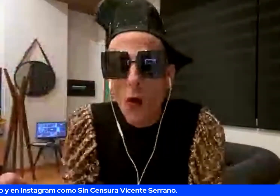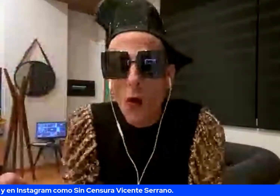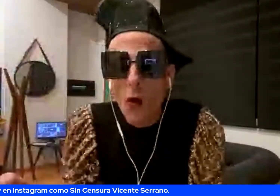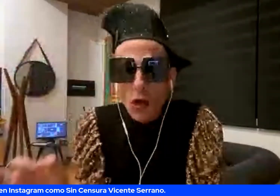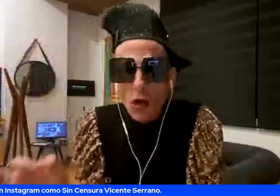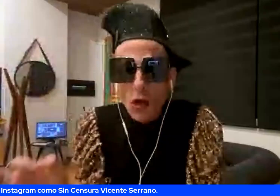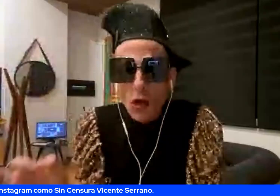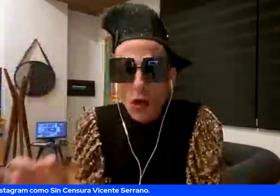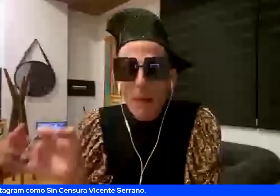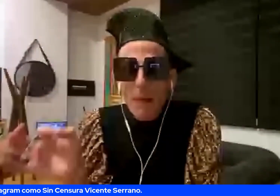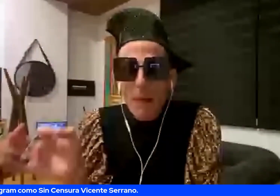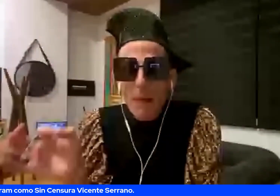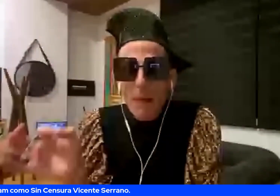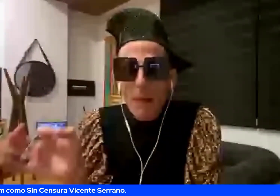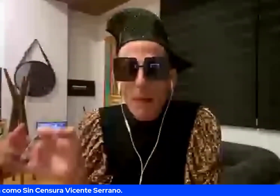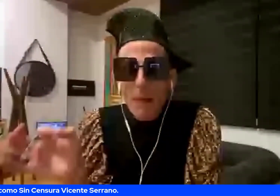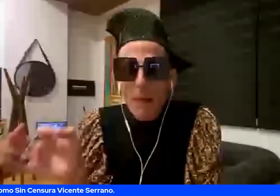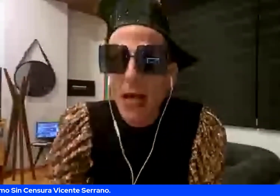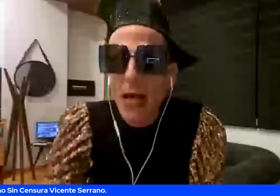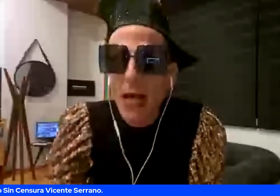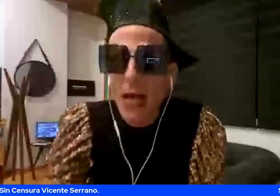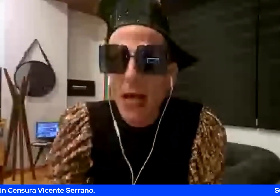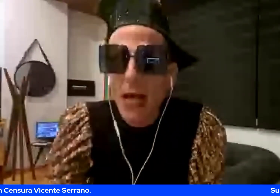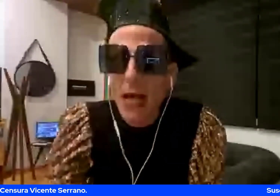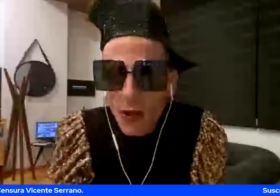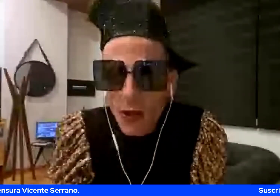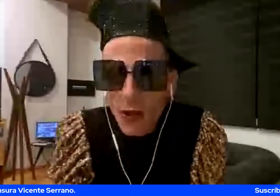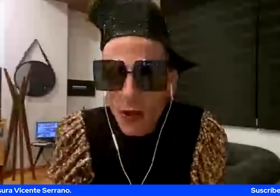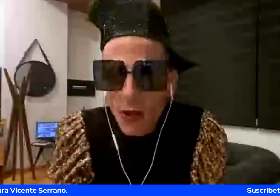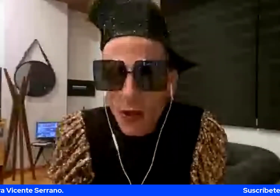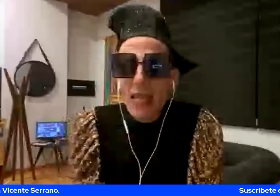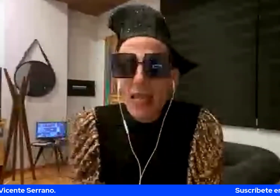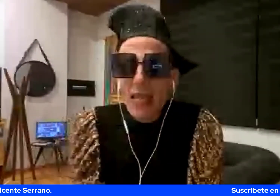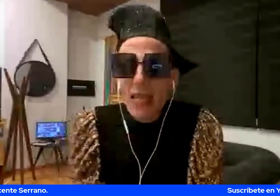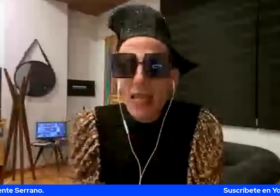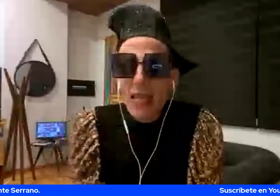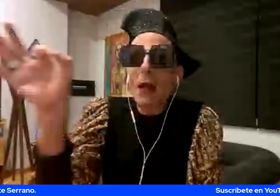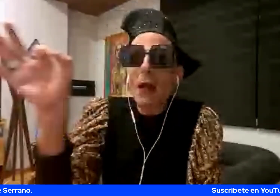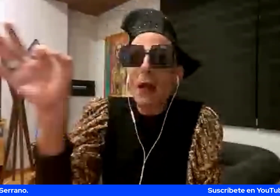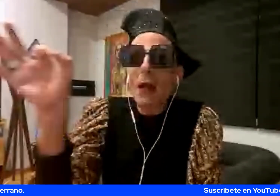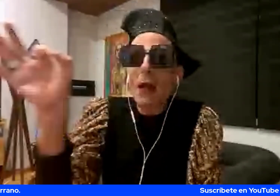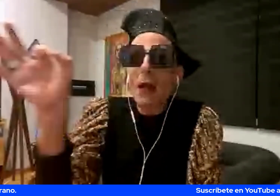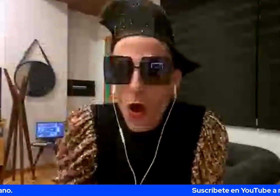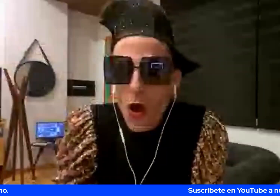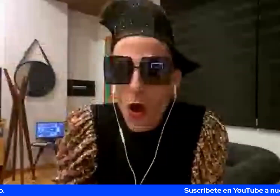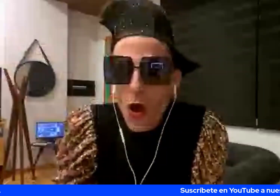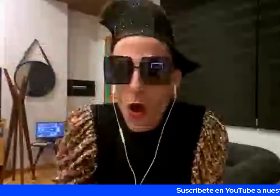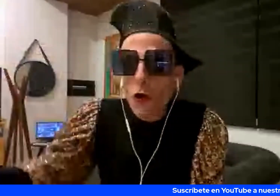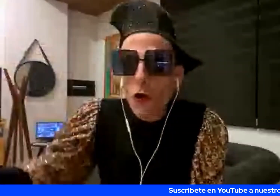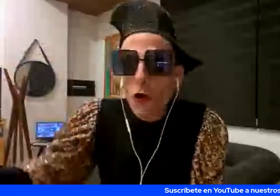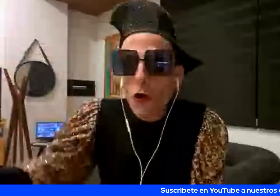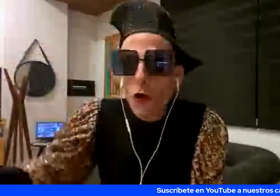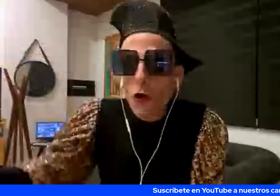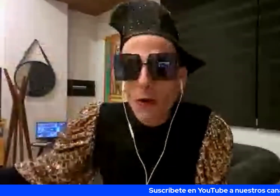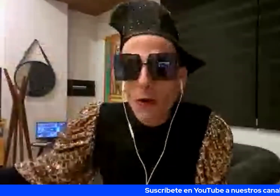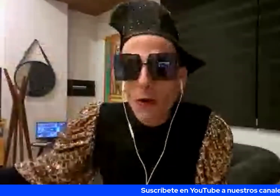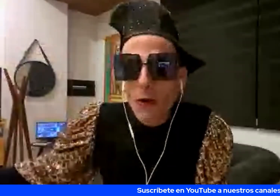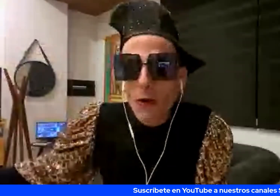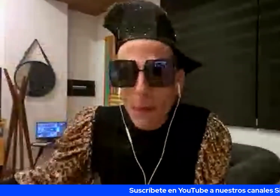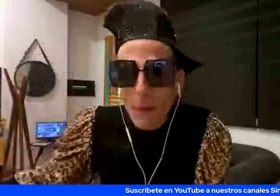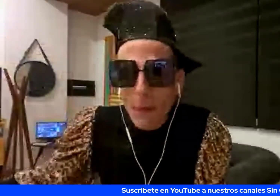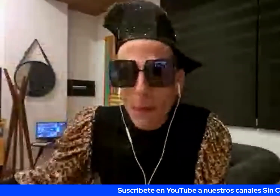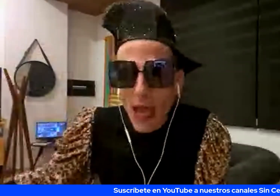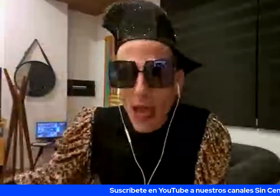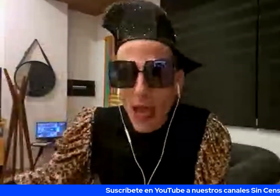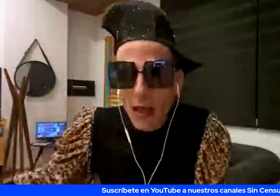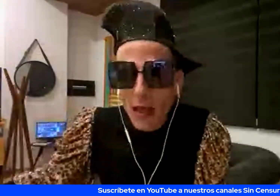daño. No solamente es el daño por el sobreprecio, es el daño del sobreprecio y de la corruptela de no entregar